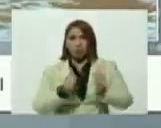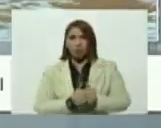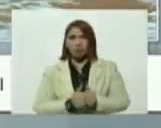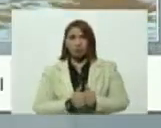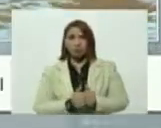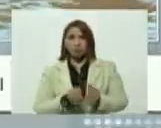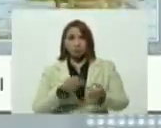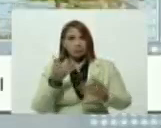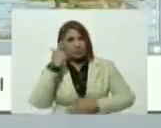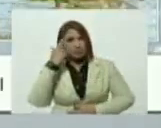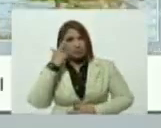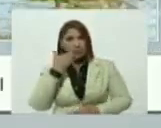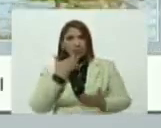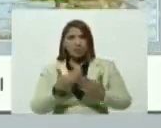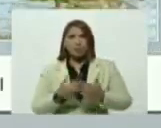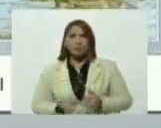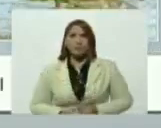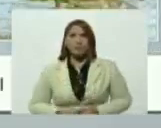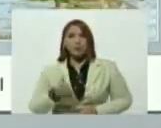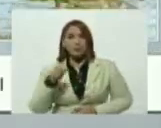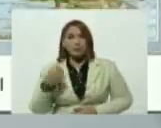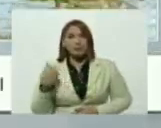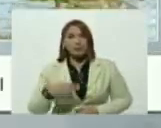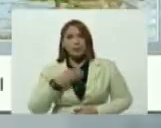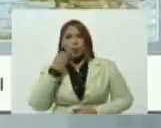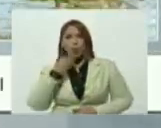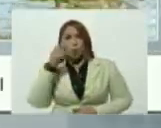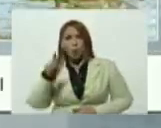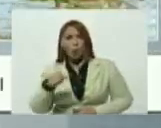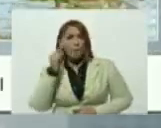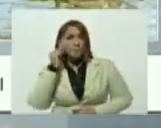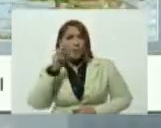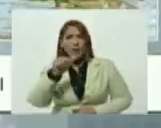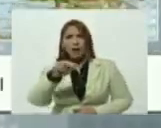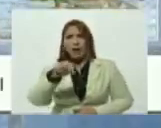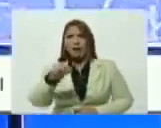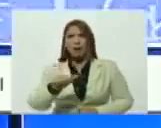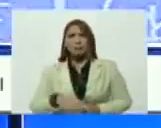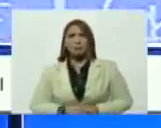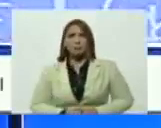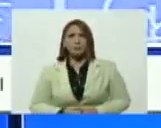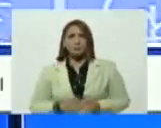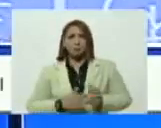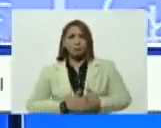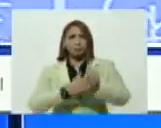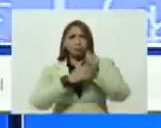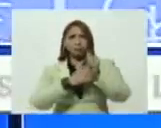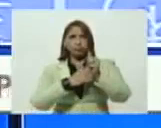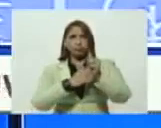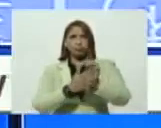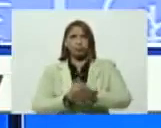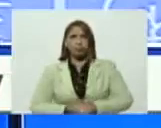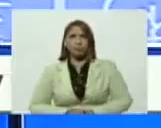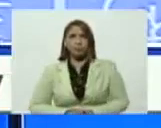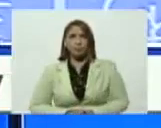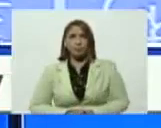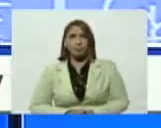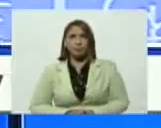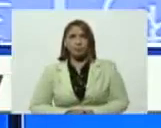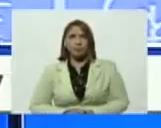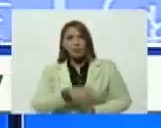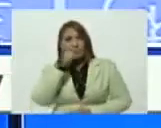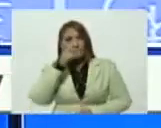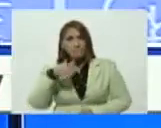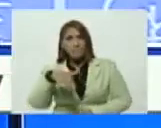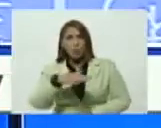lo saben. Muchas gracias, Luis José. También tenemos aquí a una joven, Ana Fuentes, líder, lideresa de allá del pueblo